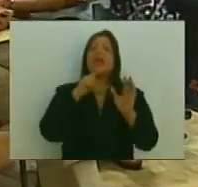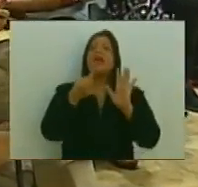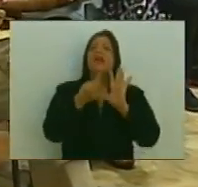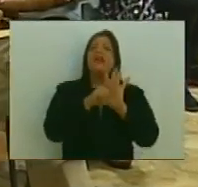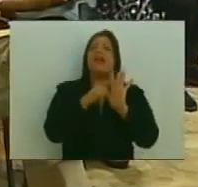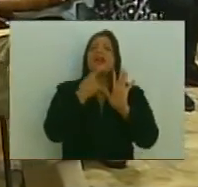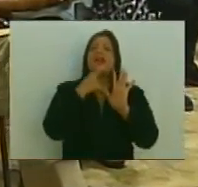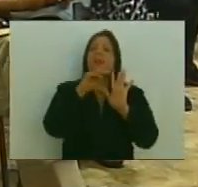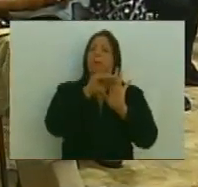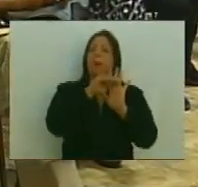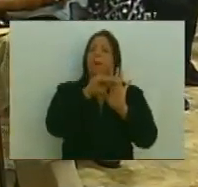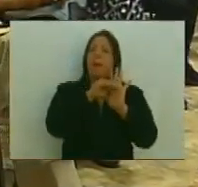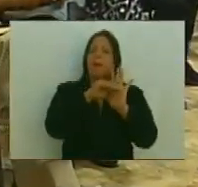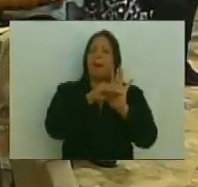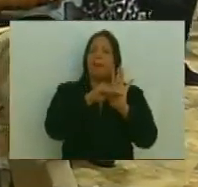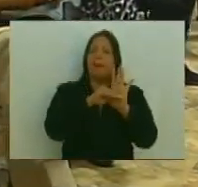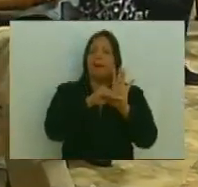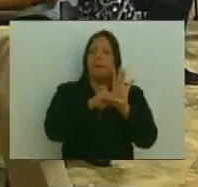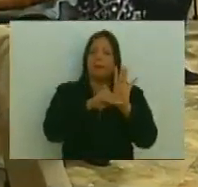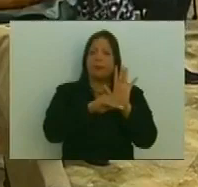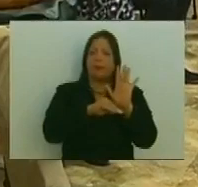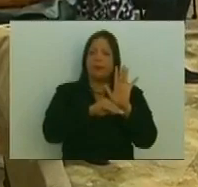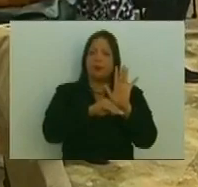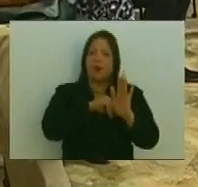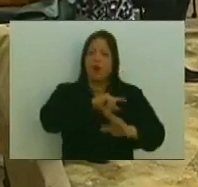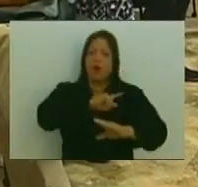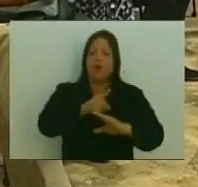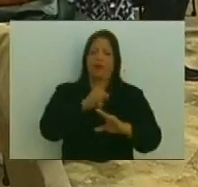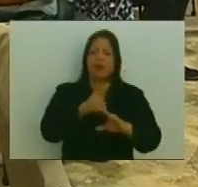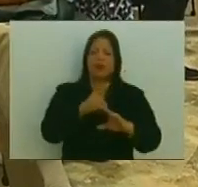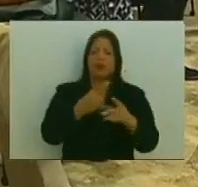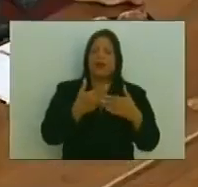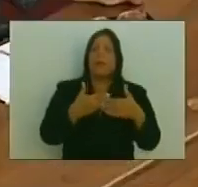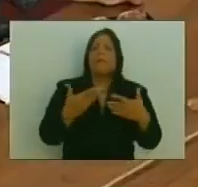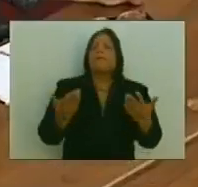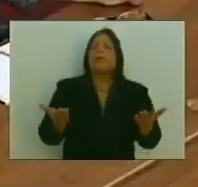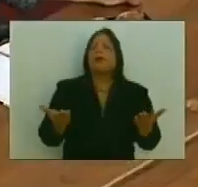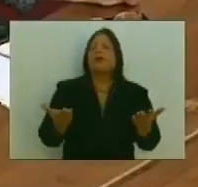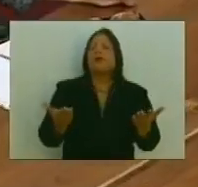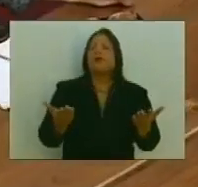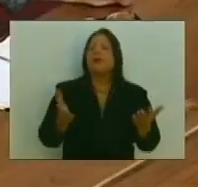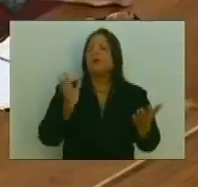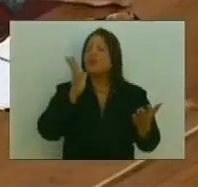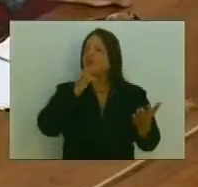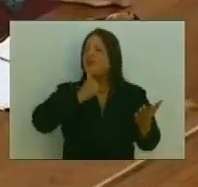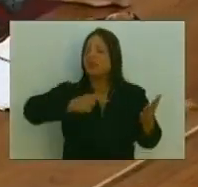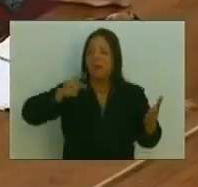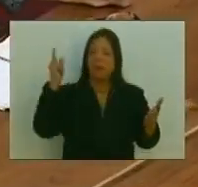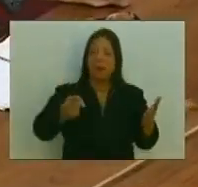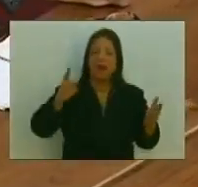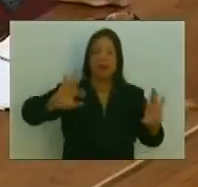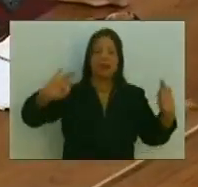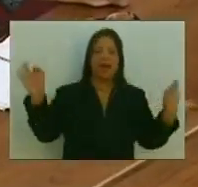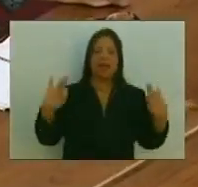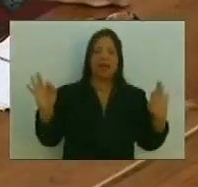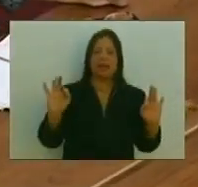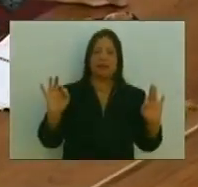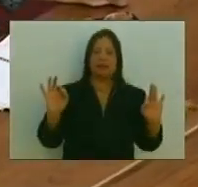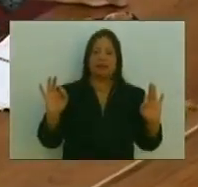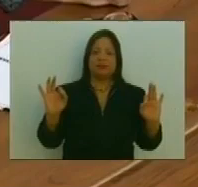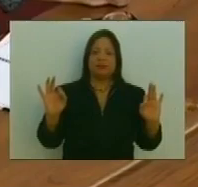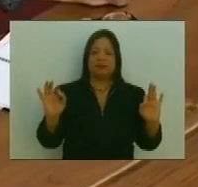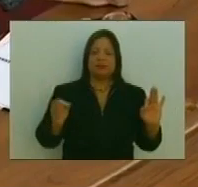una serie de obligaciones, pero saben que no establecía ninguna penalización para quien